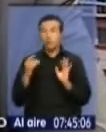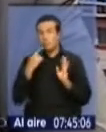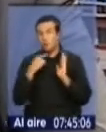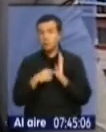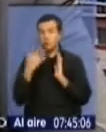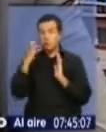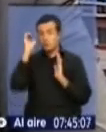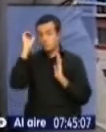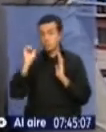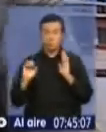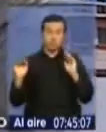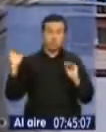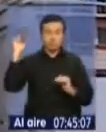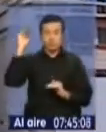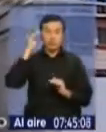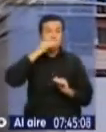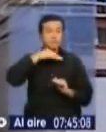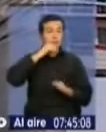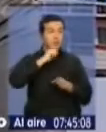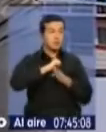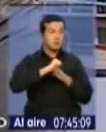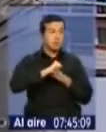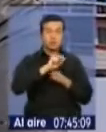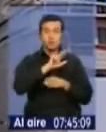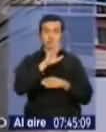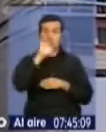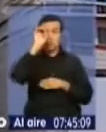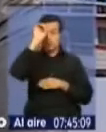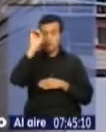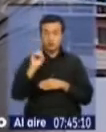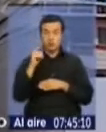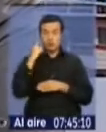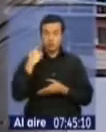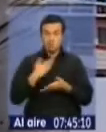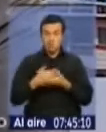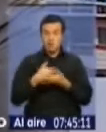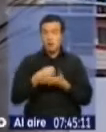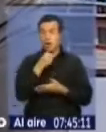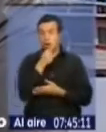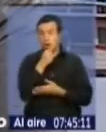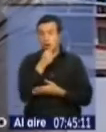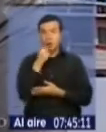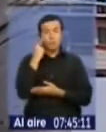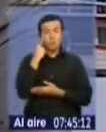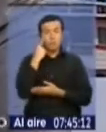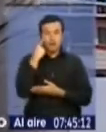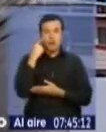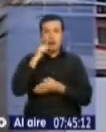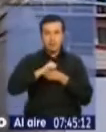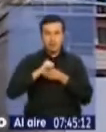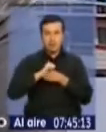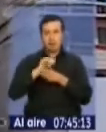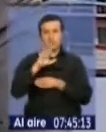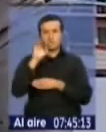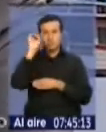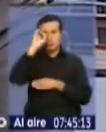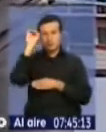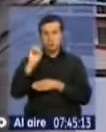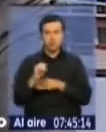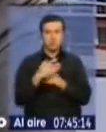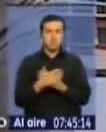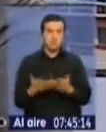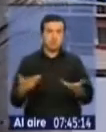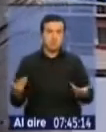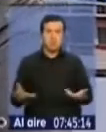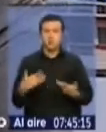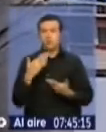das 15%, al examen escrito 35%, y a la prueba oral o prueba práctica le da 50%, entonces